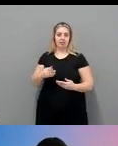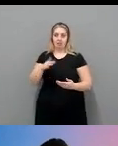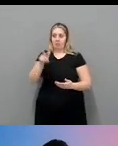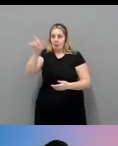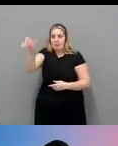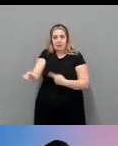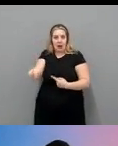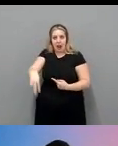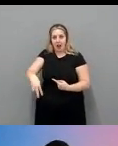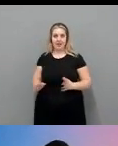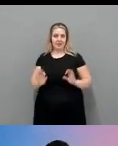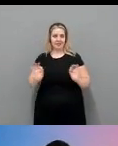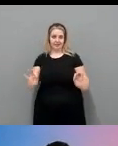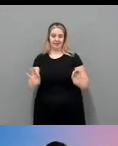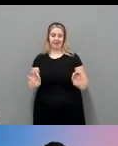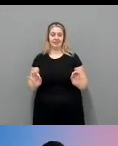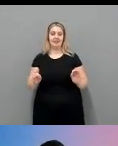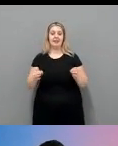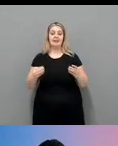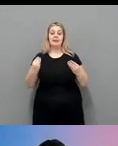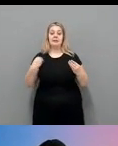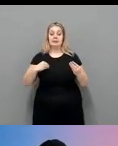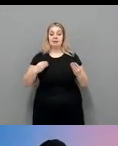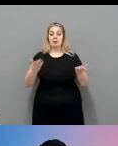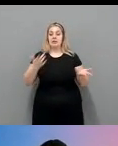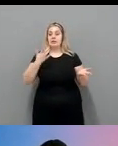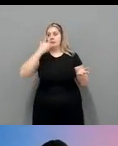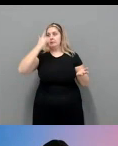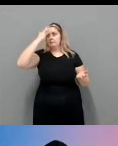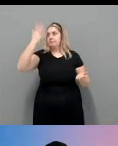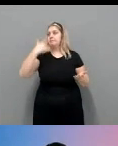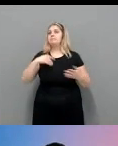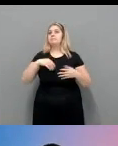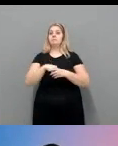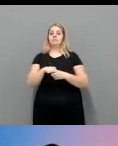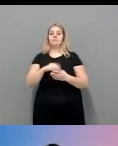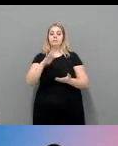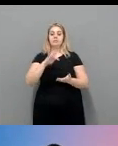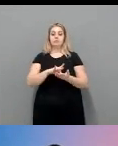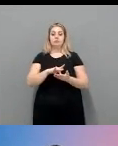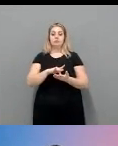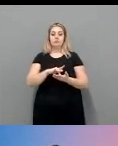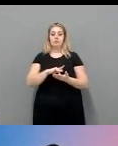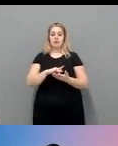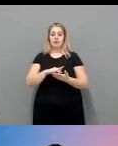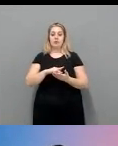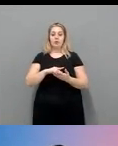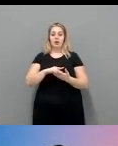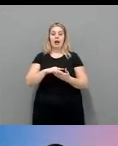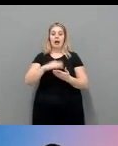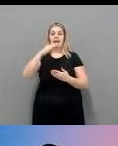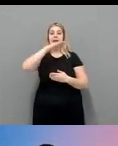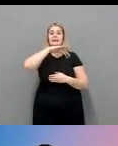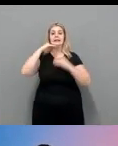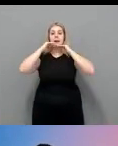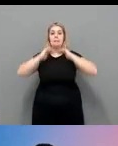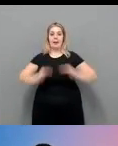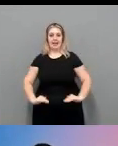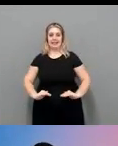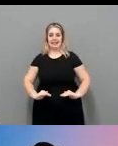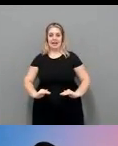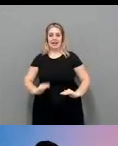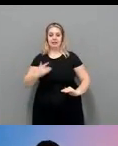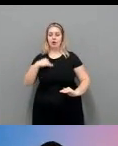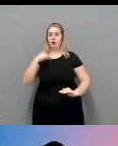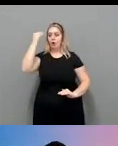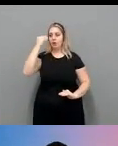condición. Es como, bueno, si tuviéramos una tetraparesia y valoráramos la opción de